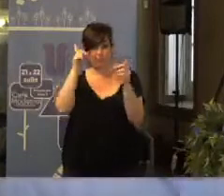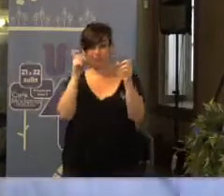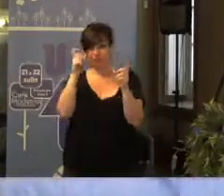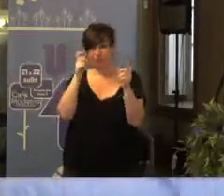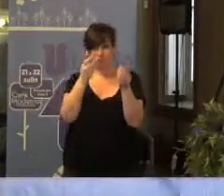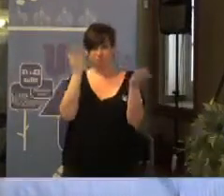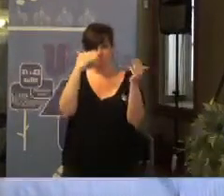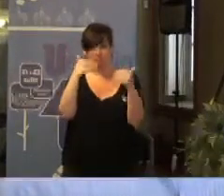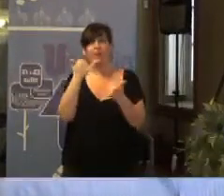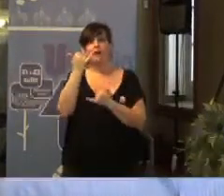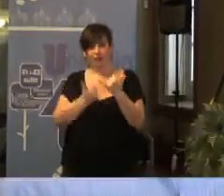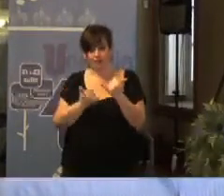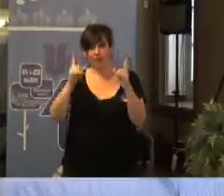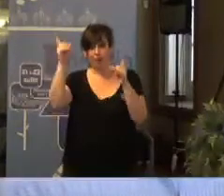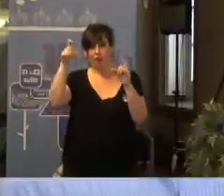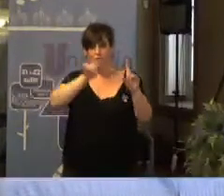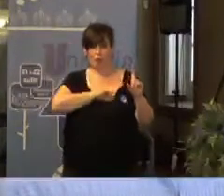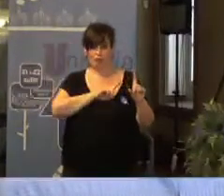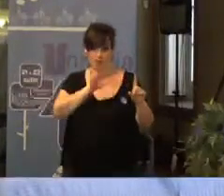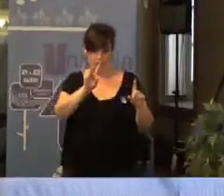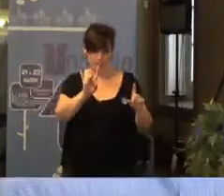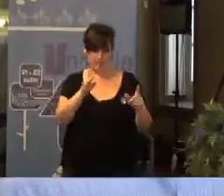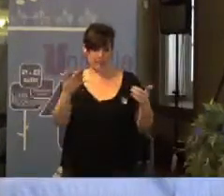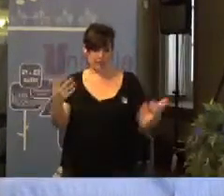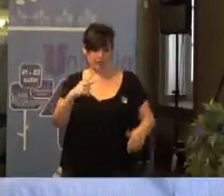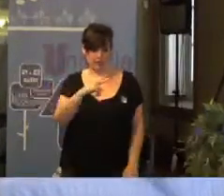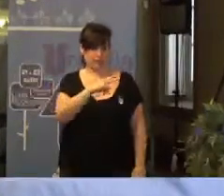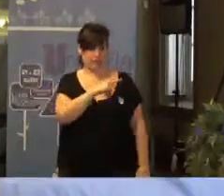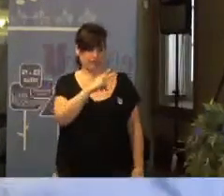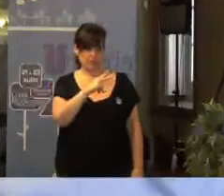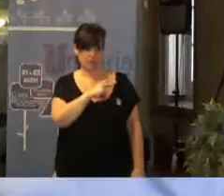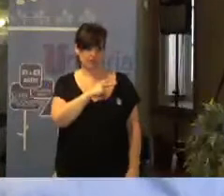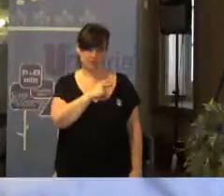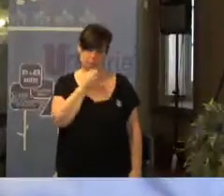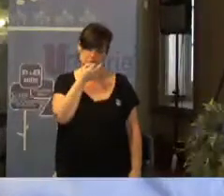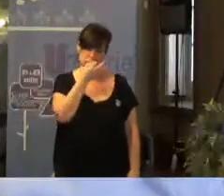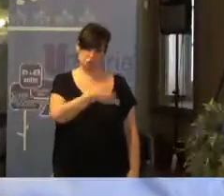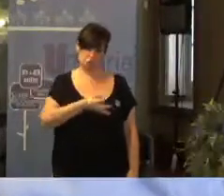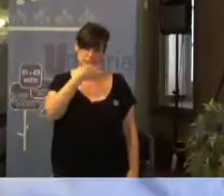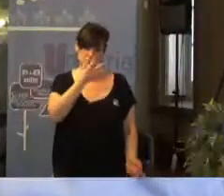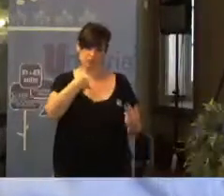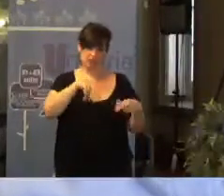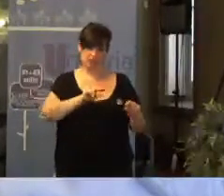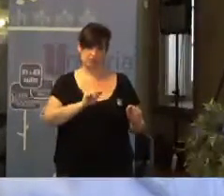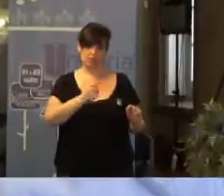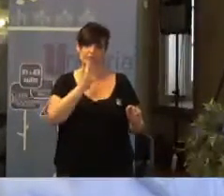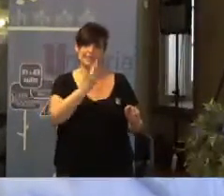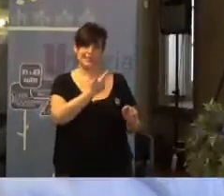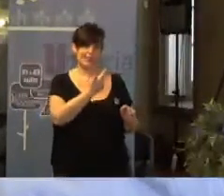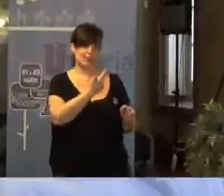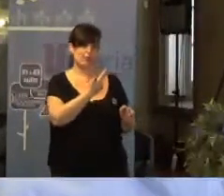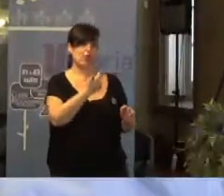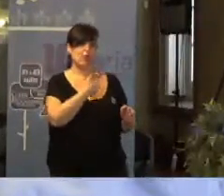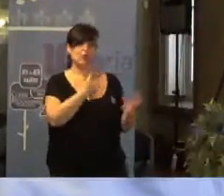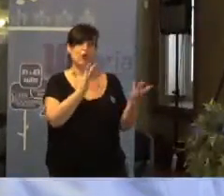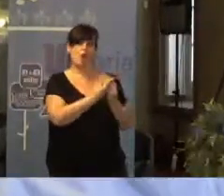fotos. E entón Abel Caballero, cando acabou, tocaba yo falar a él, e entón dixo, bueno, con Marilar estiven en todas as